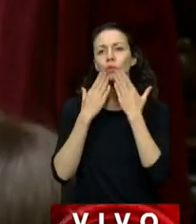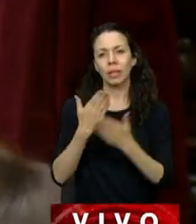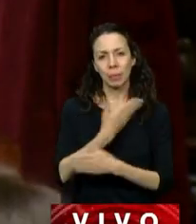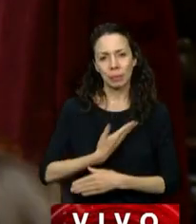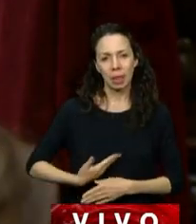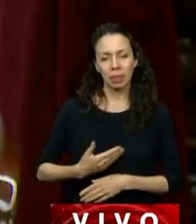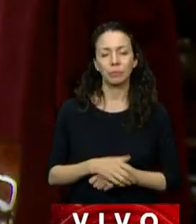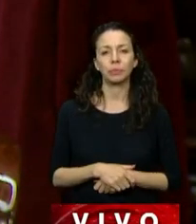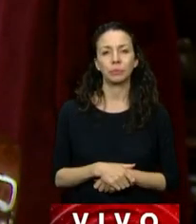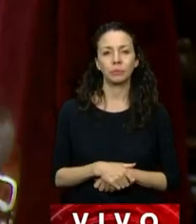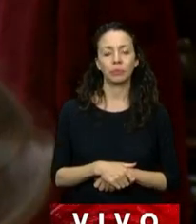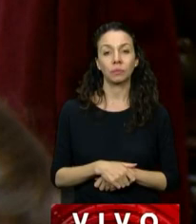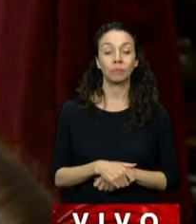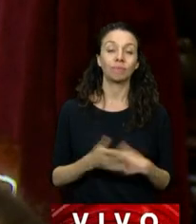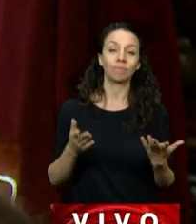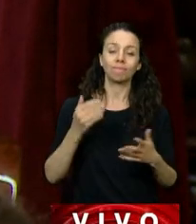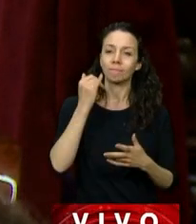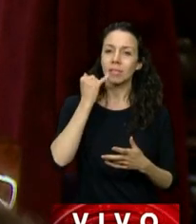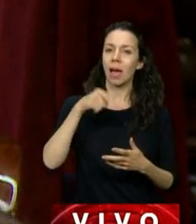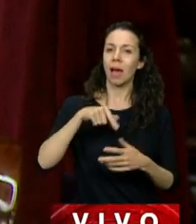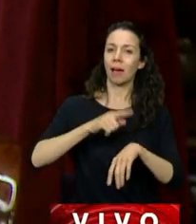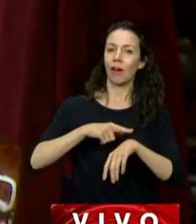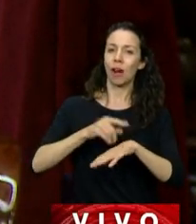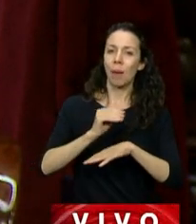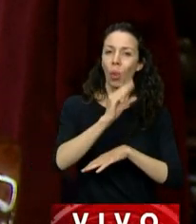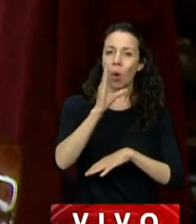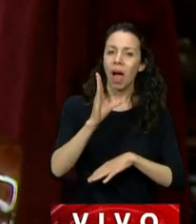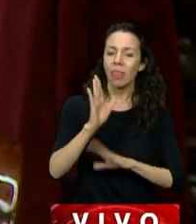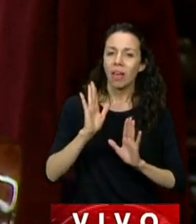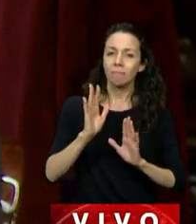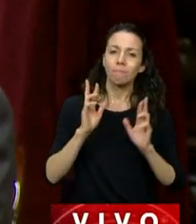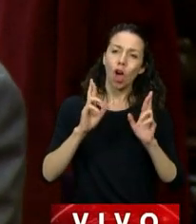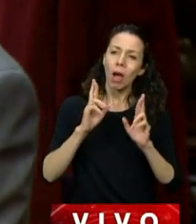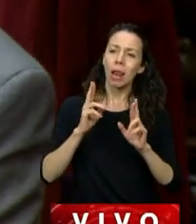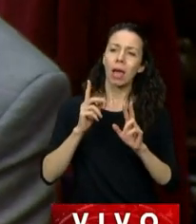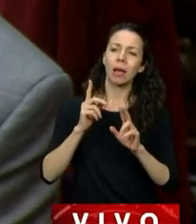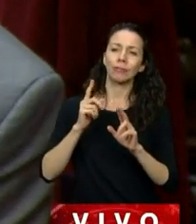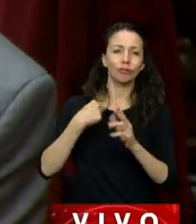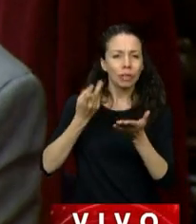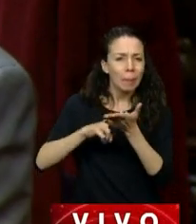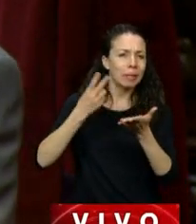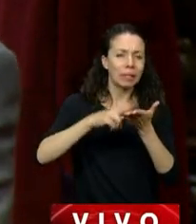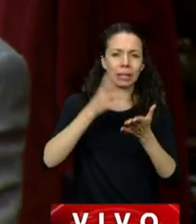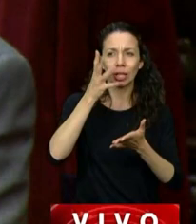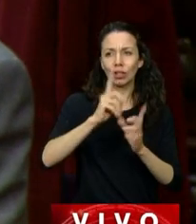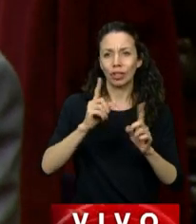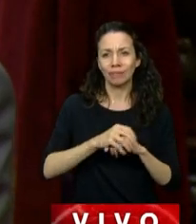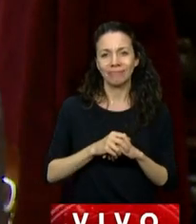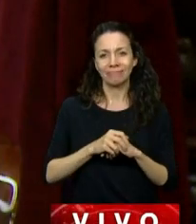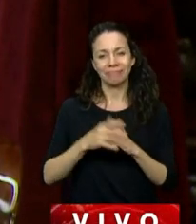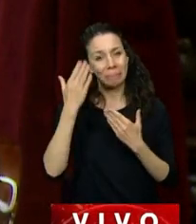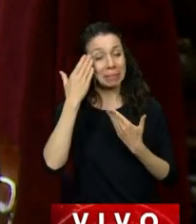presidente. Bueno, ya esta entrada de esta madrugada, espero no ser reiterativo. Saluda,